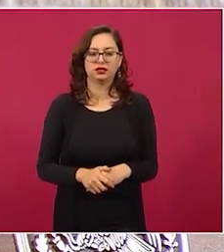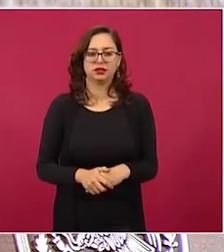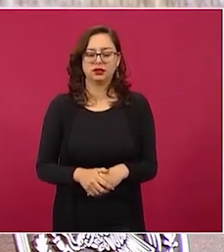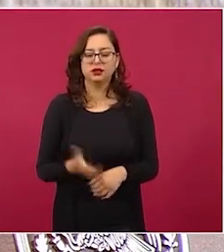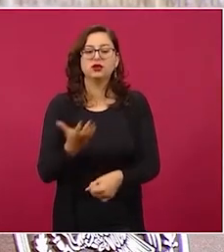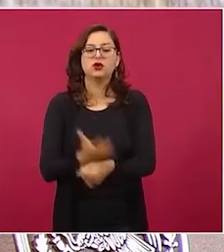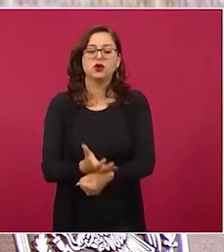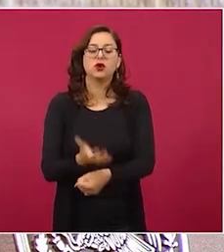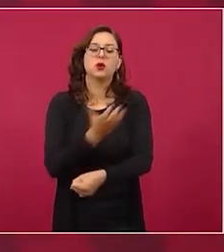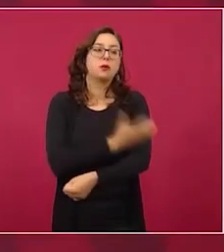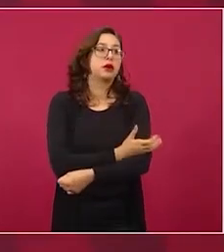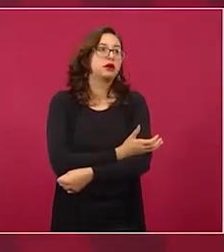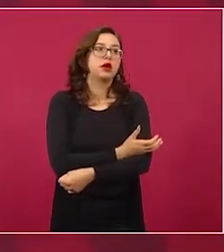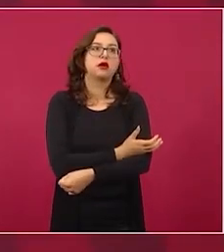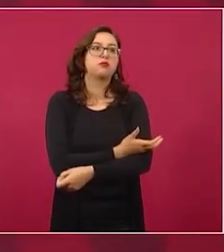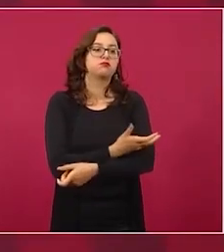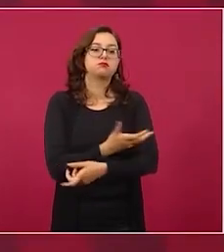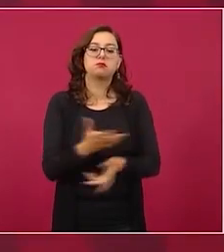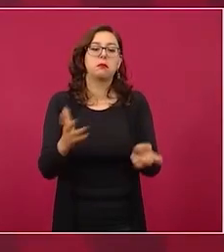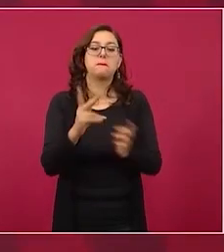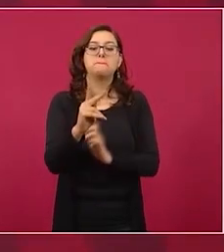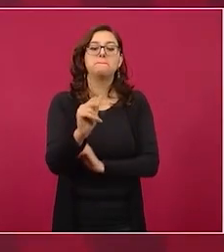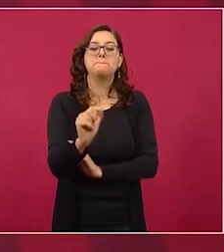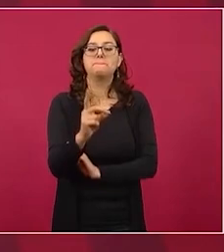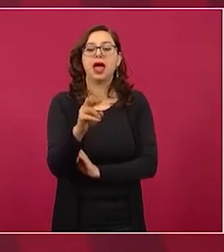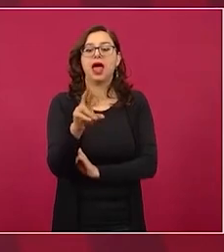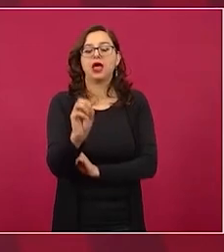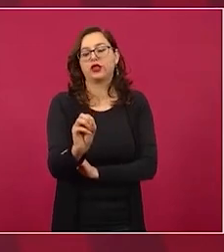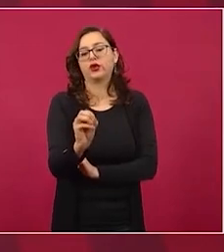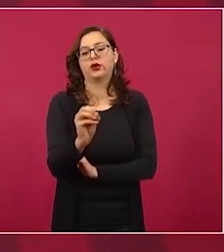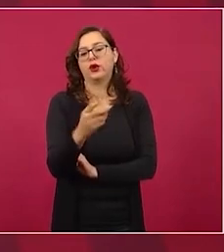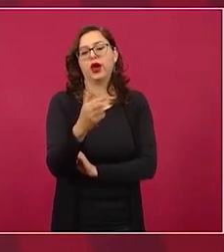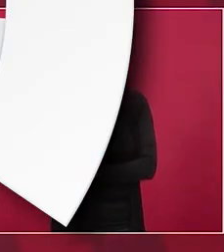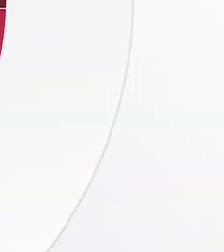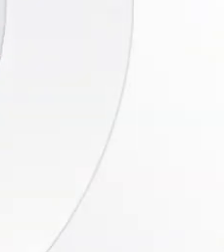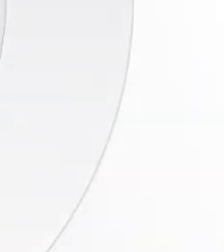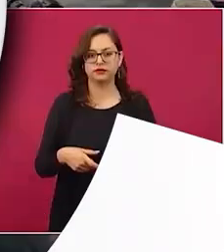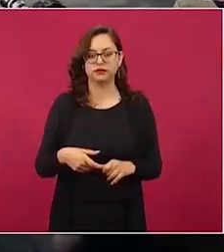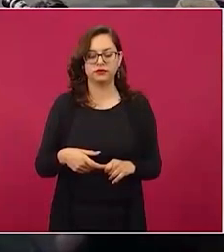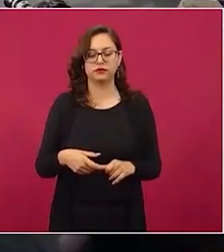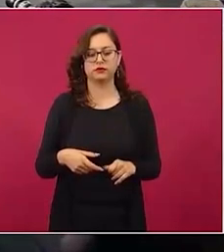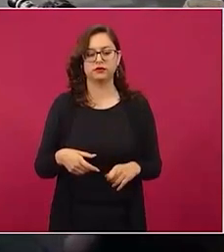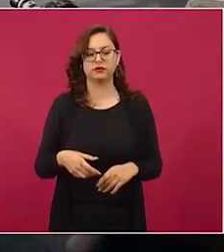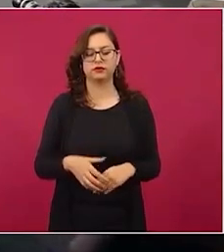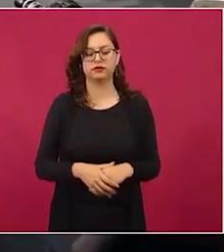el compañero Pedro Hernández Ruiz.